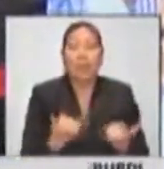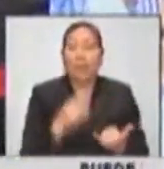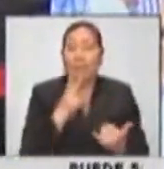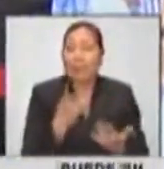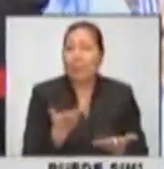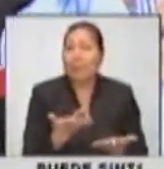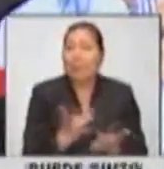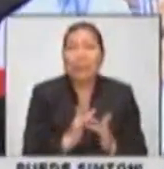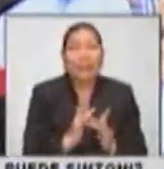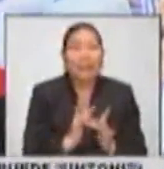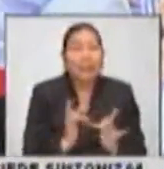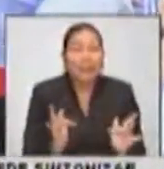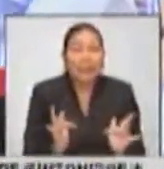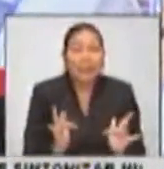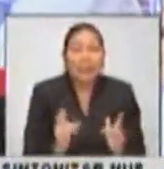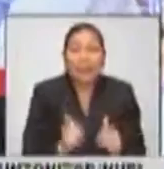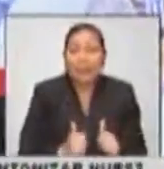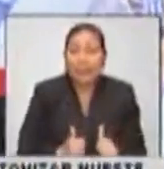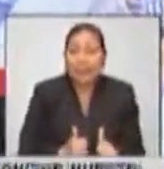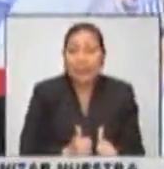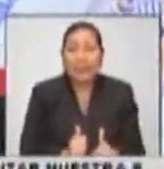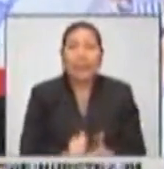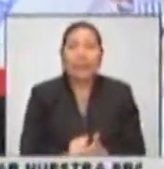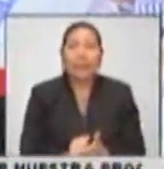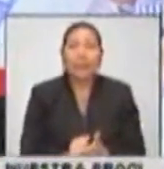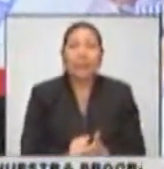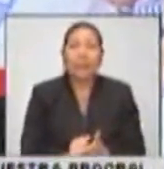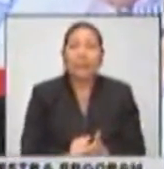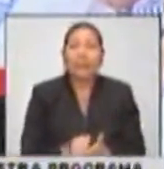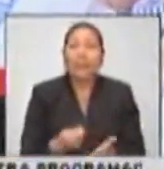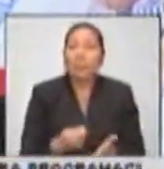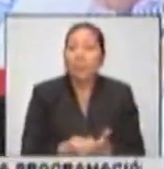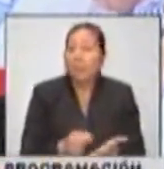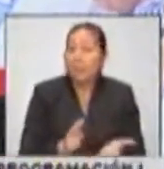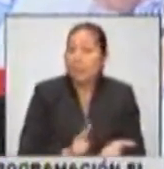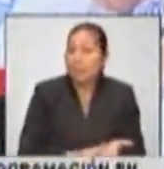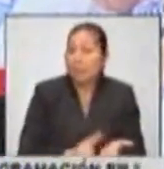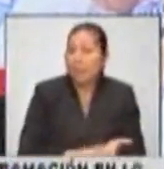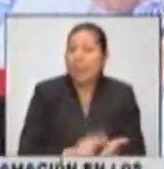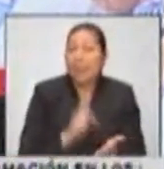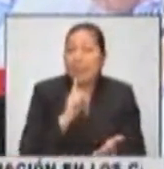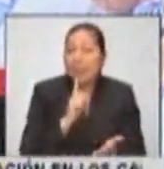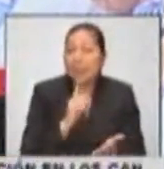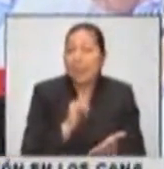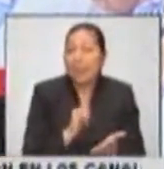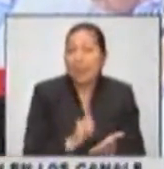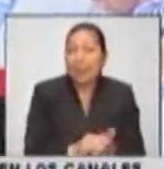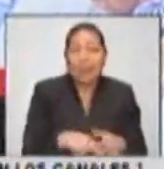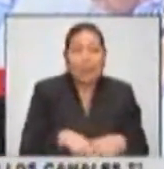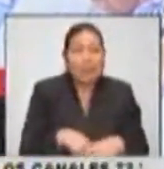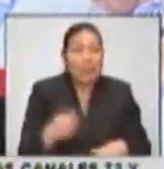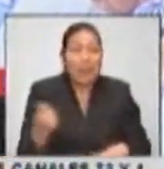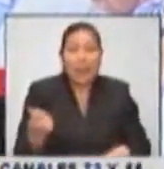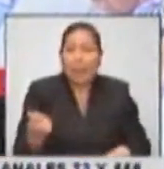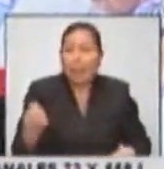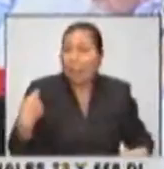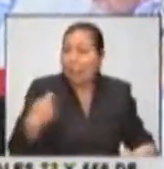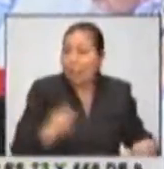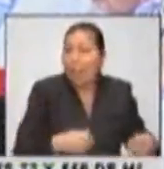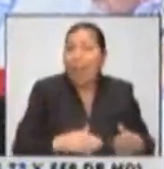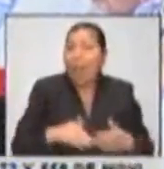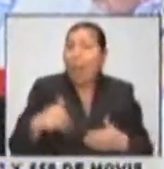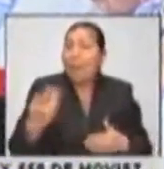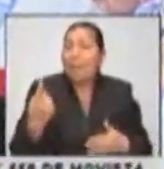dejó sin efecto la persecución de la elusión tributaria. Es decir, gente que saca dinero, invierte